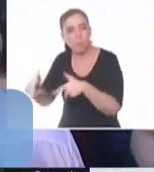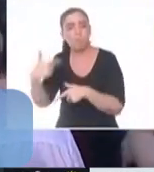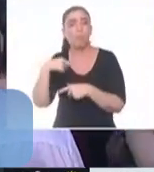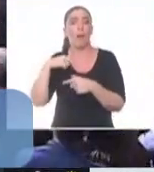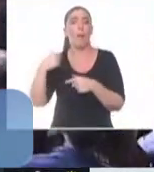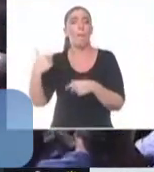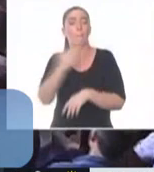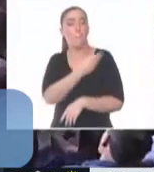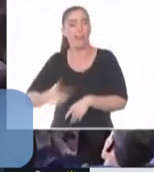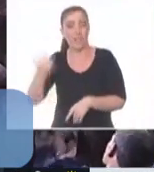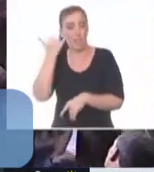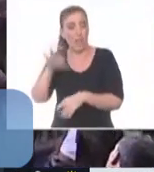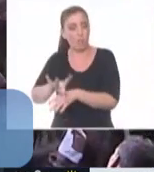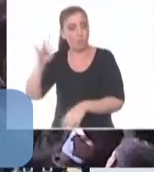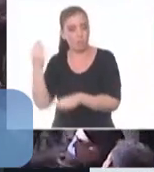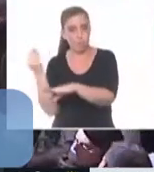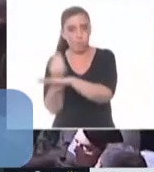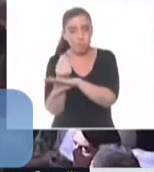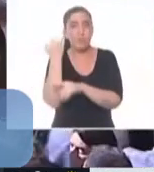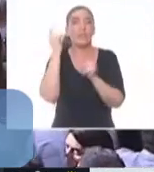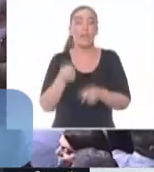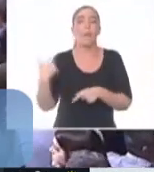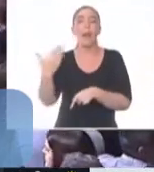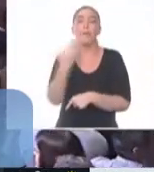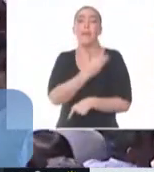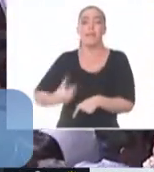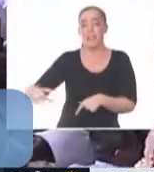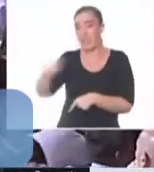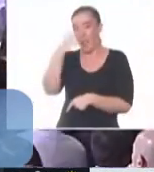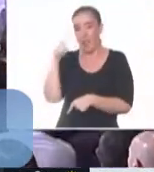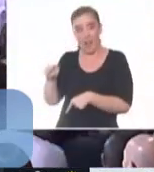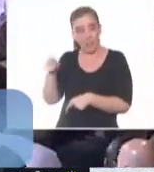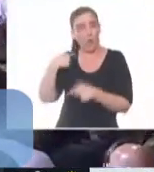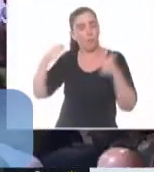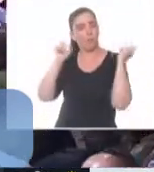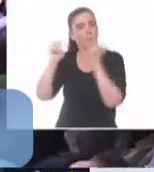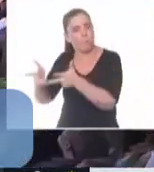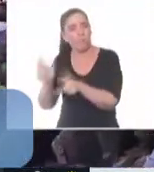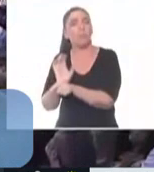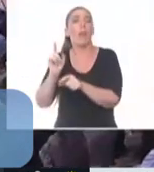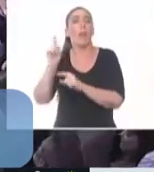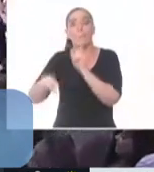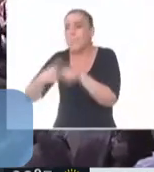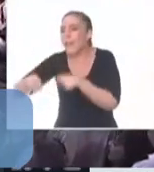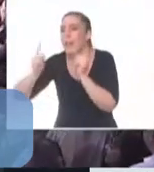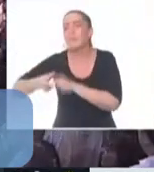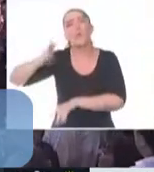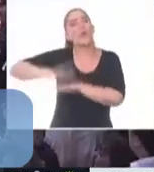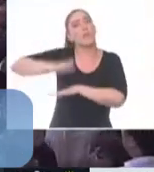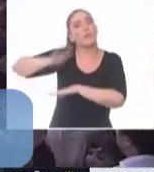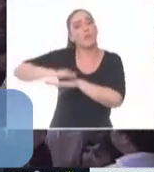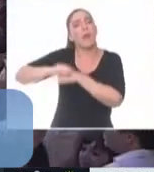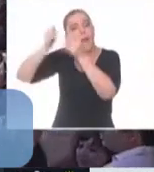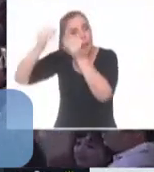al presidente electo y al presidente de la Nación la responsabilidad de mañana mismo poner